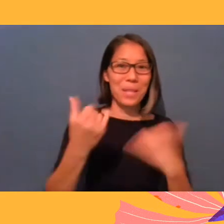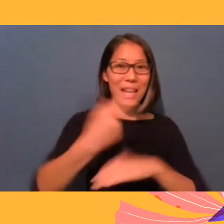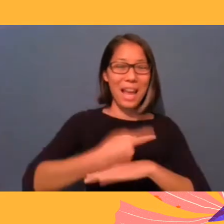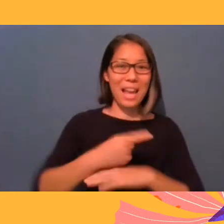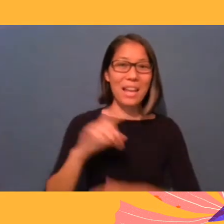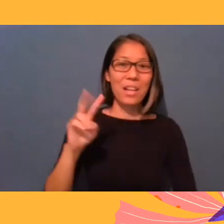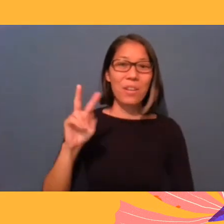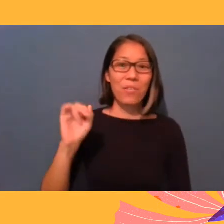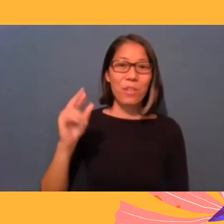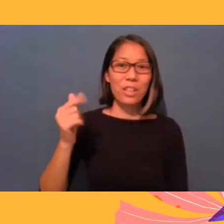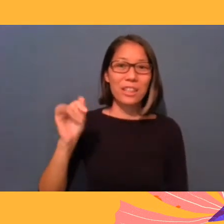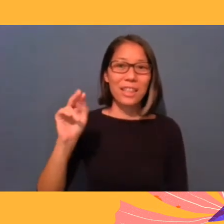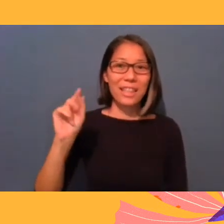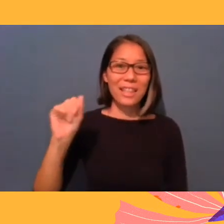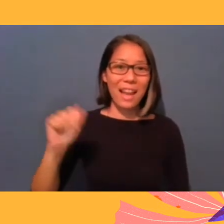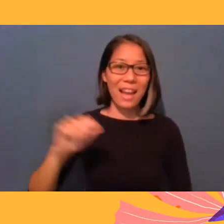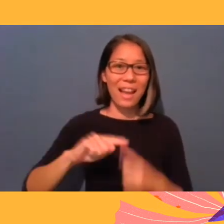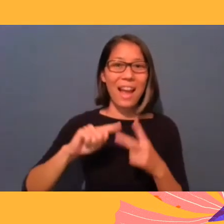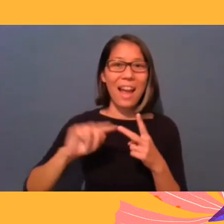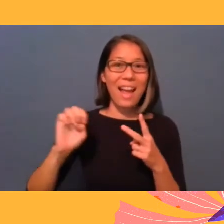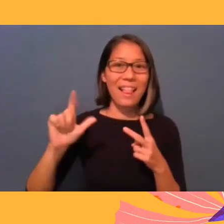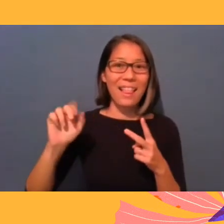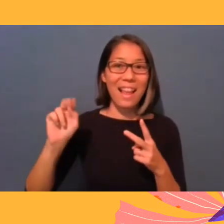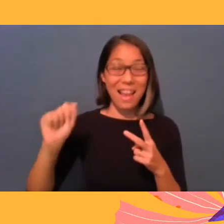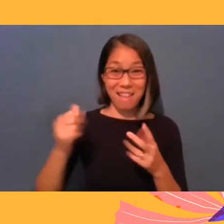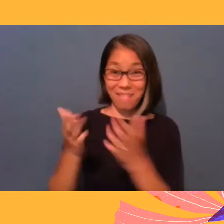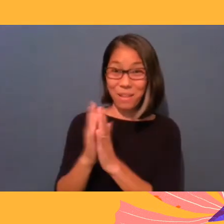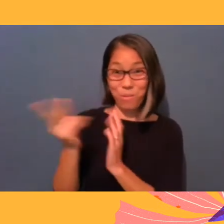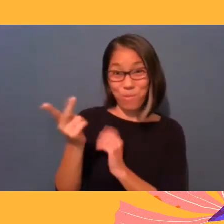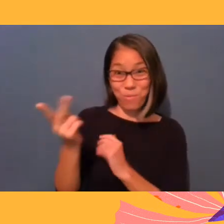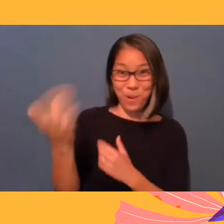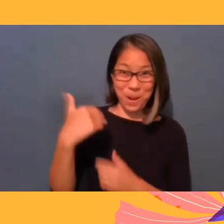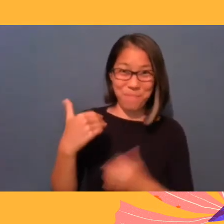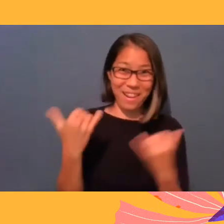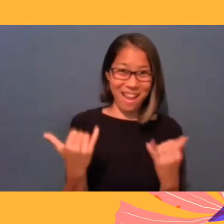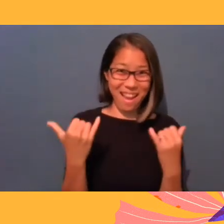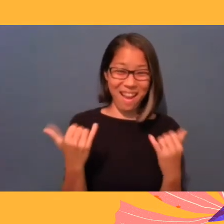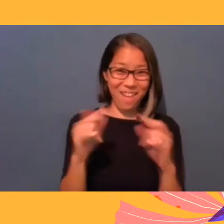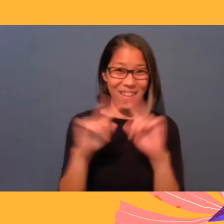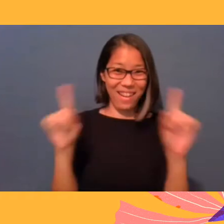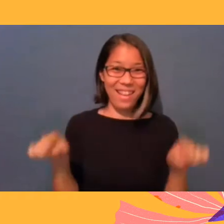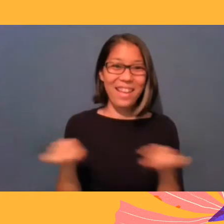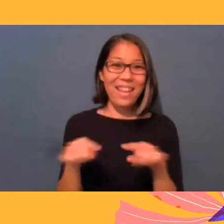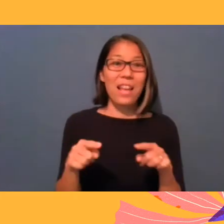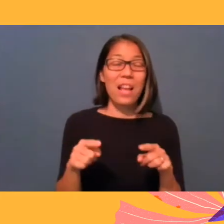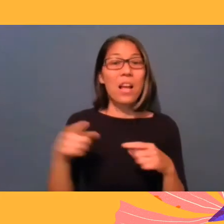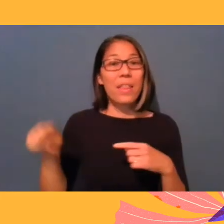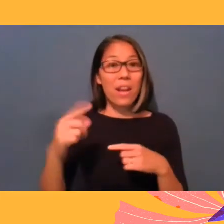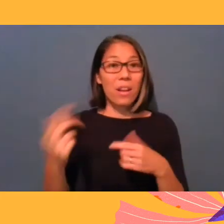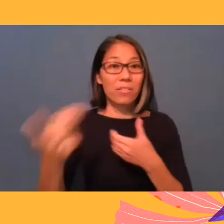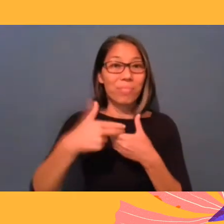and Elena, I'm going to ask you all to join me now. And as they are joining, I want to thank both of